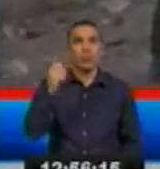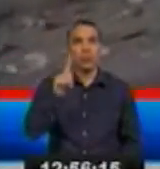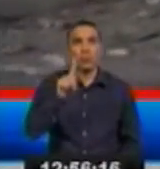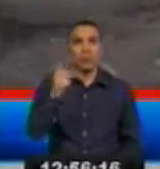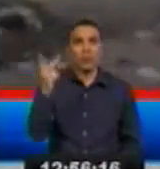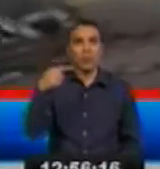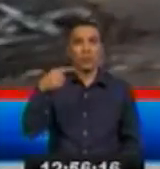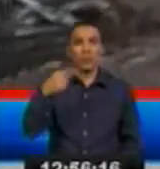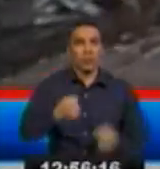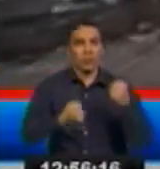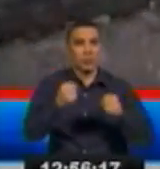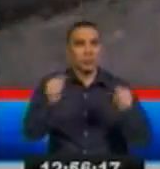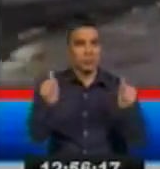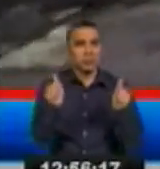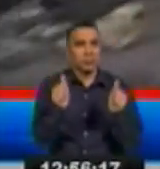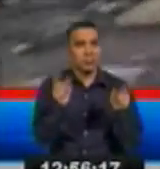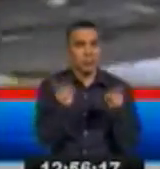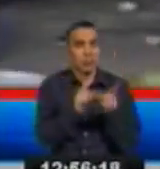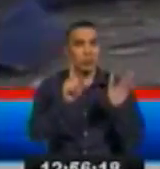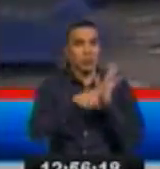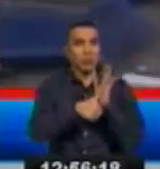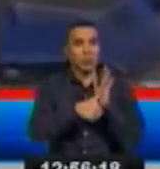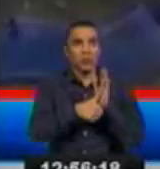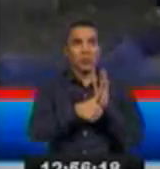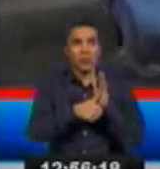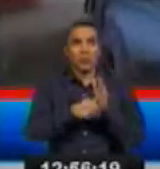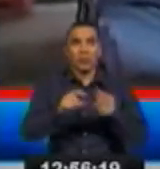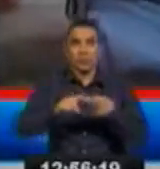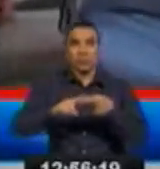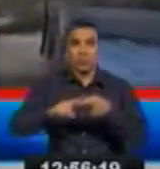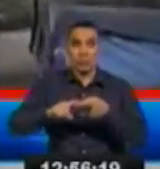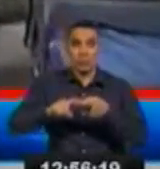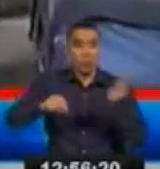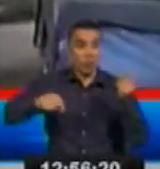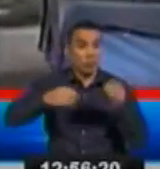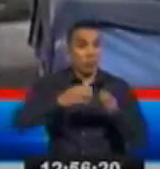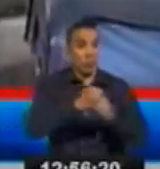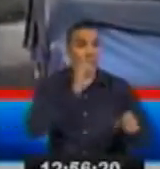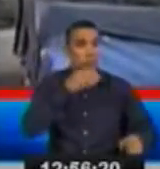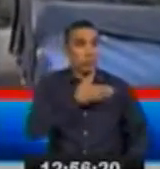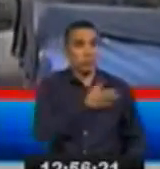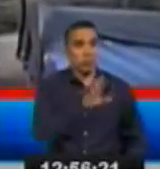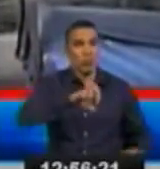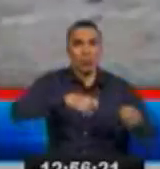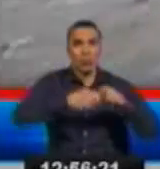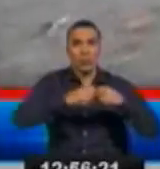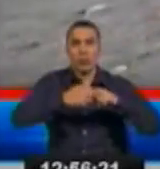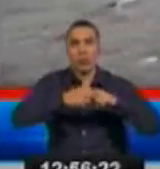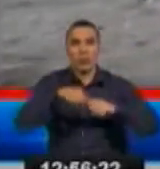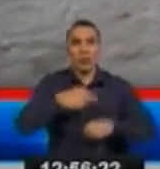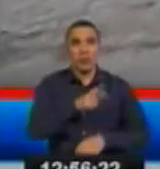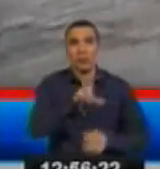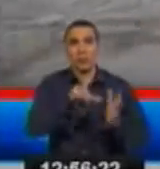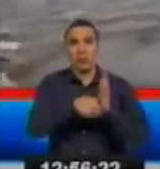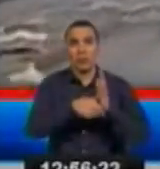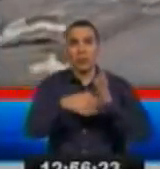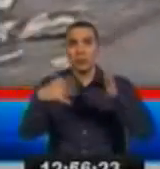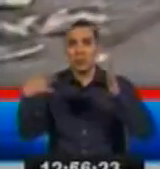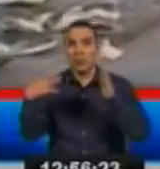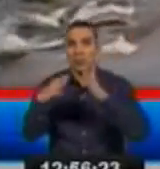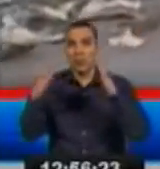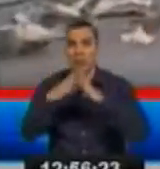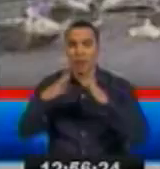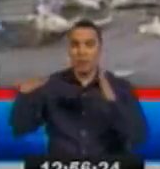vehículo un vehículo posterior a esto se desengancha y ya viene viene también con problemas en donde se imparta cae una casa y